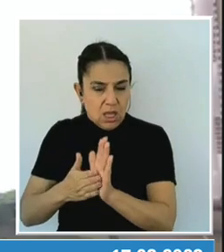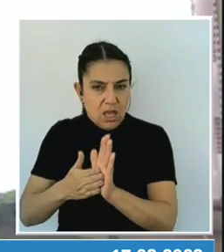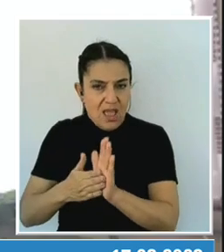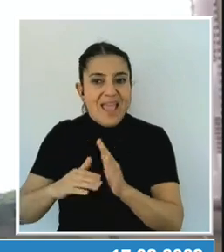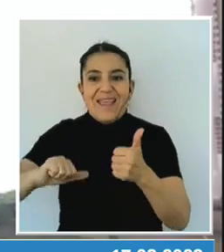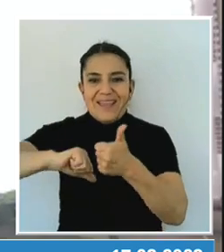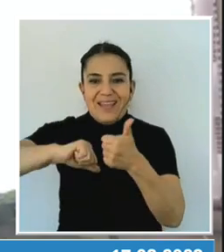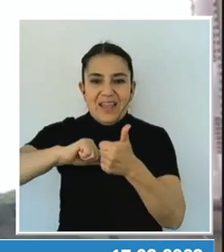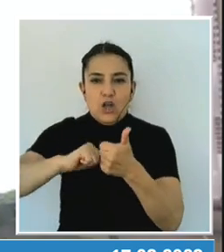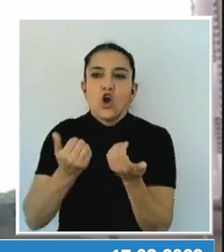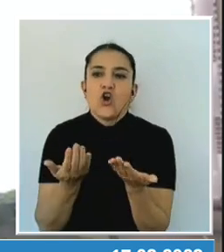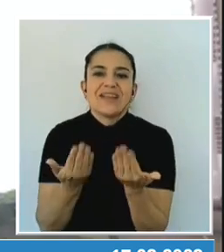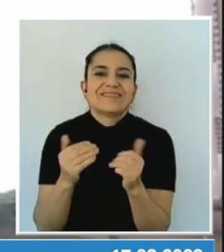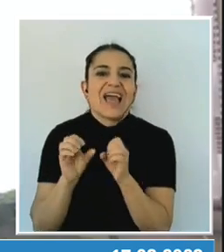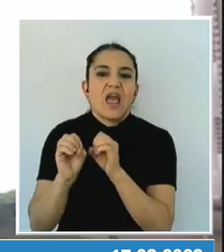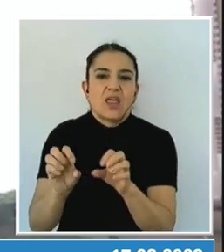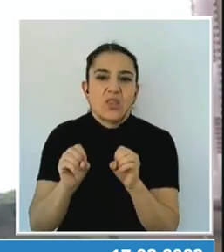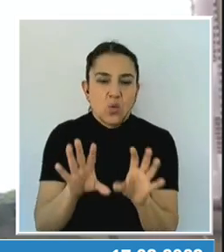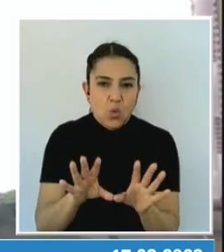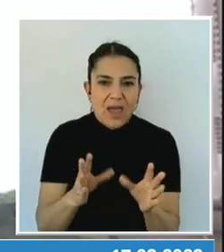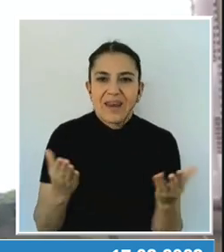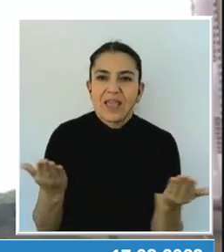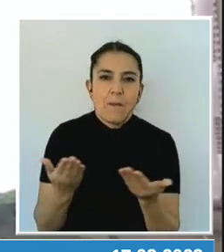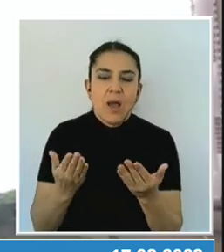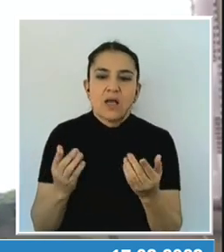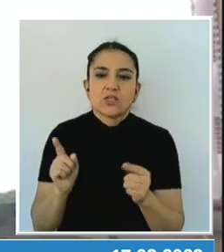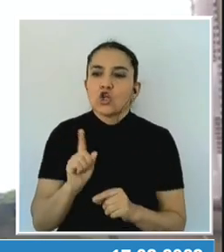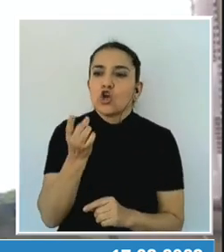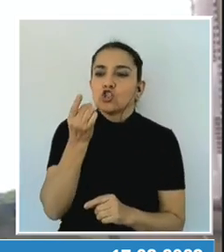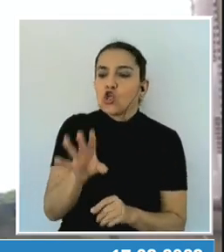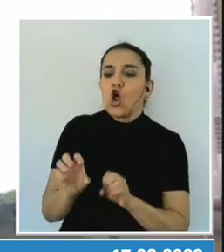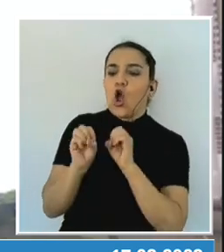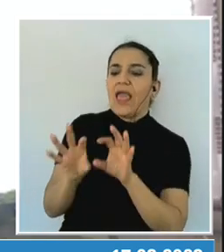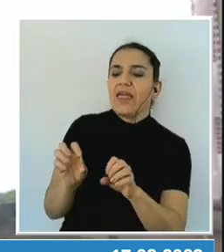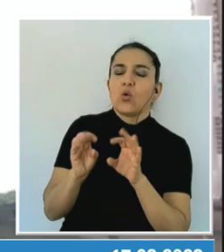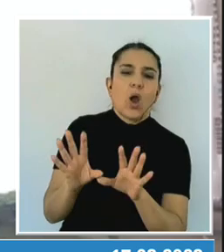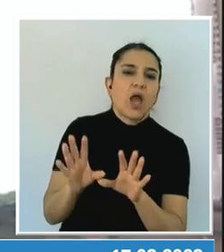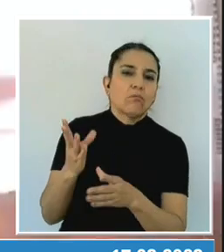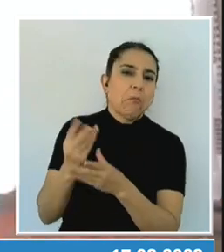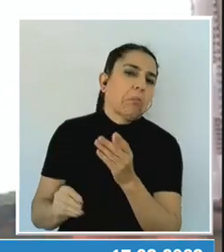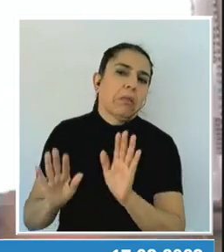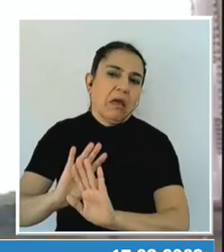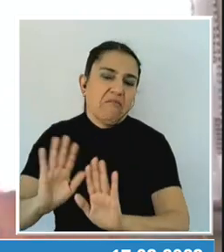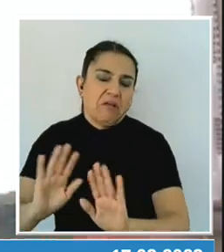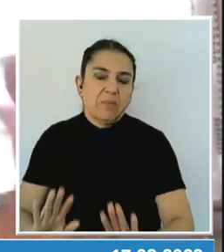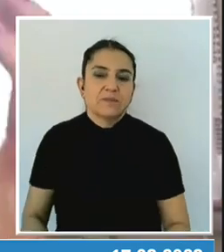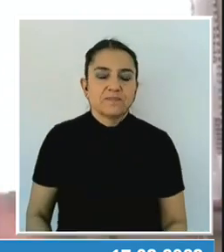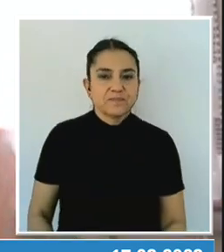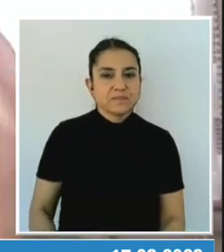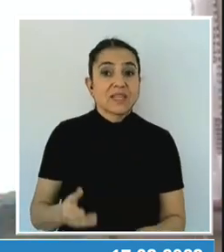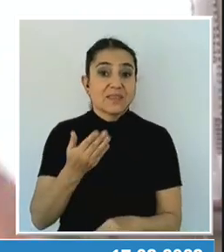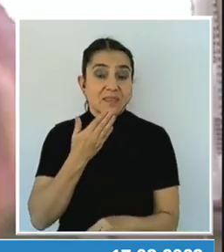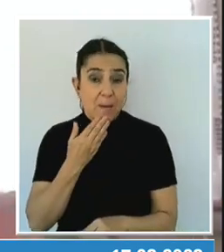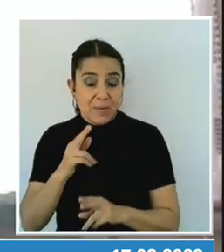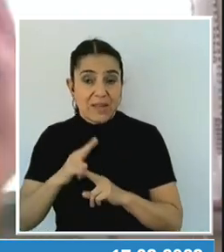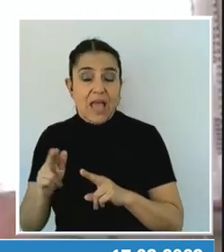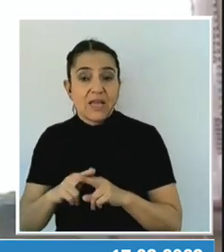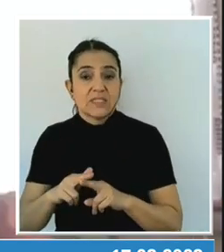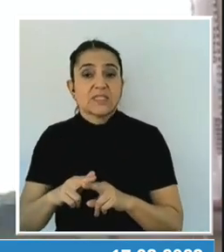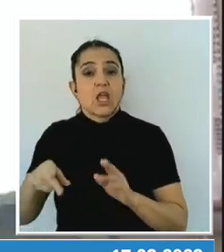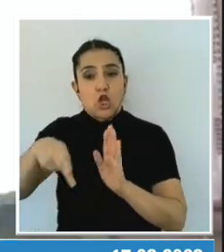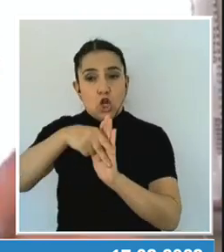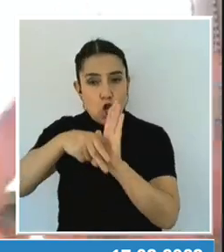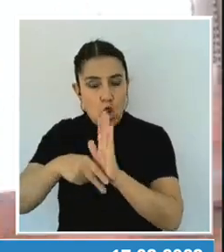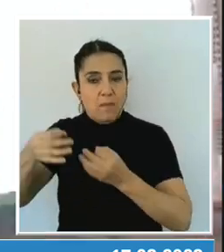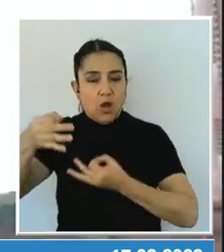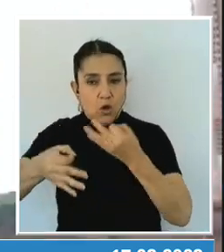que pasa es que no se agota solo en esa dimensión y ensaya también normas jurídicas para producir una combinación de